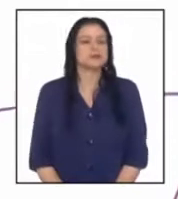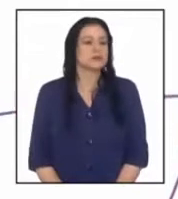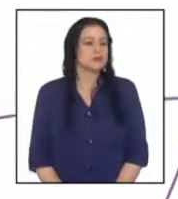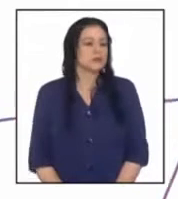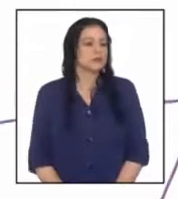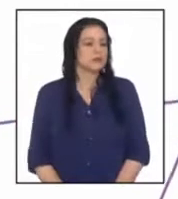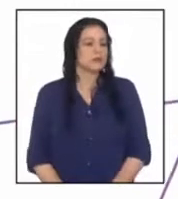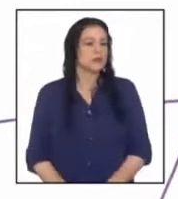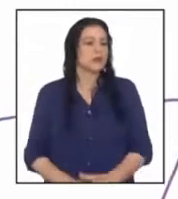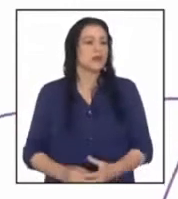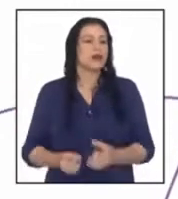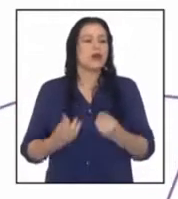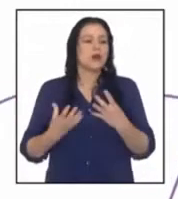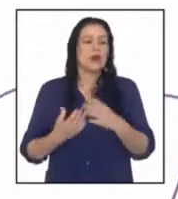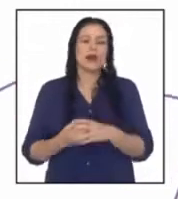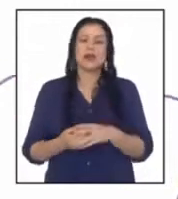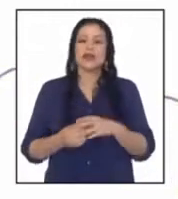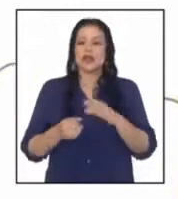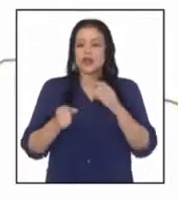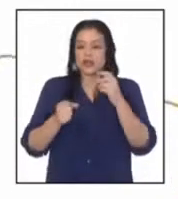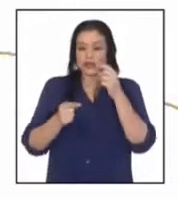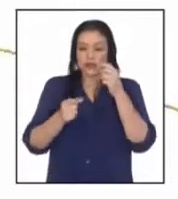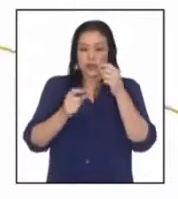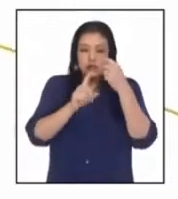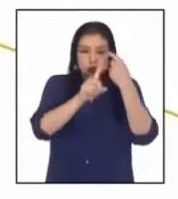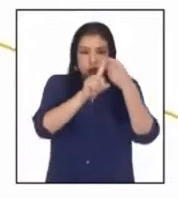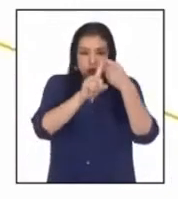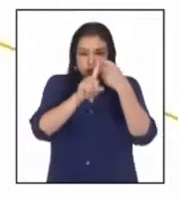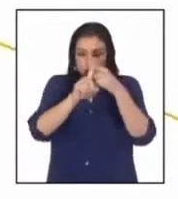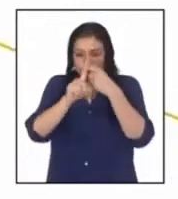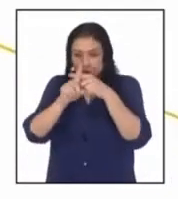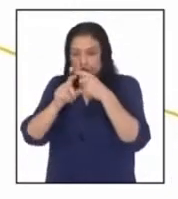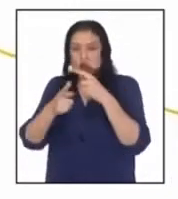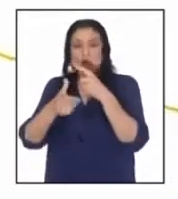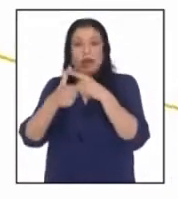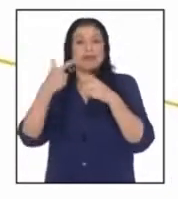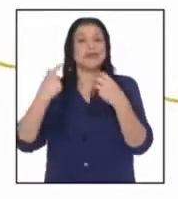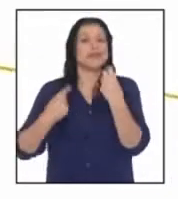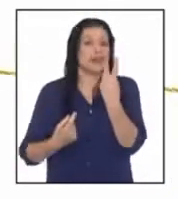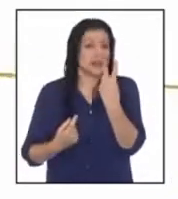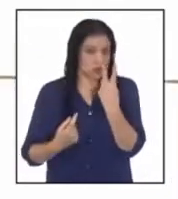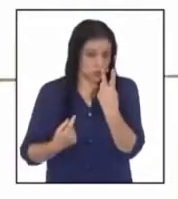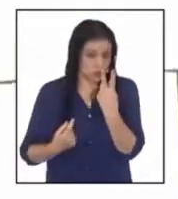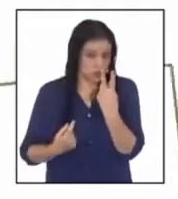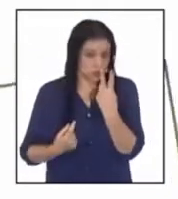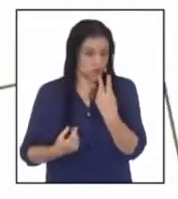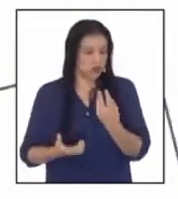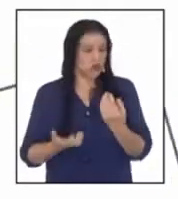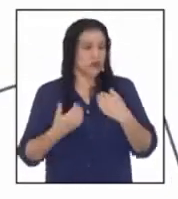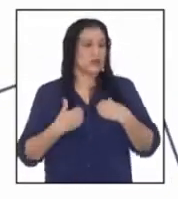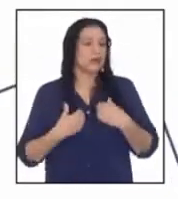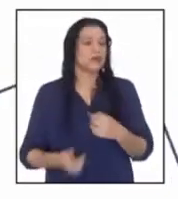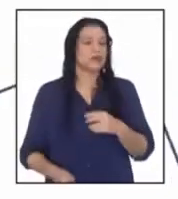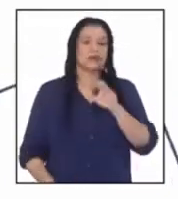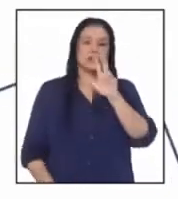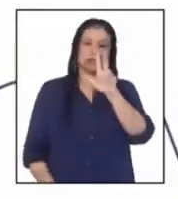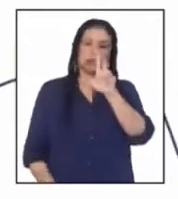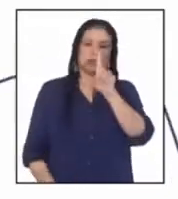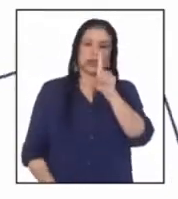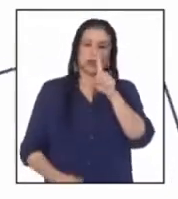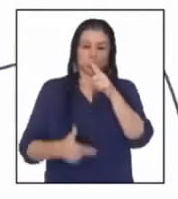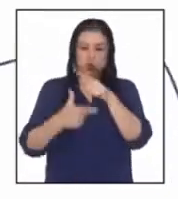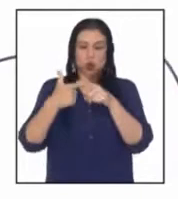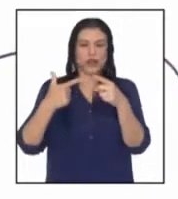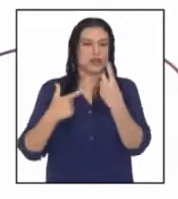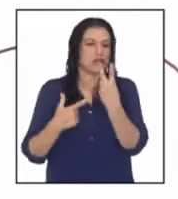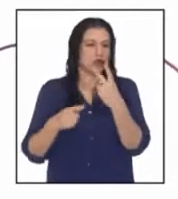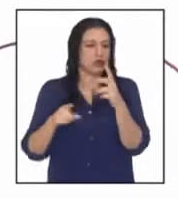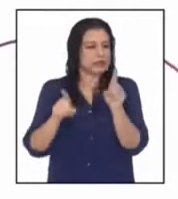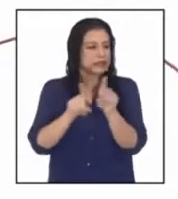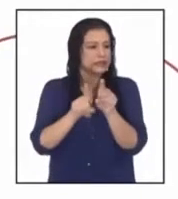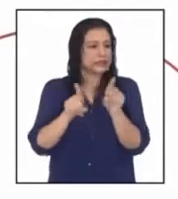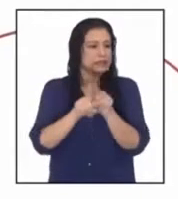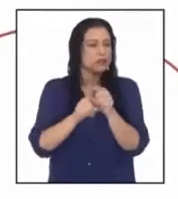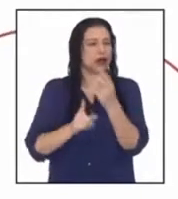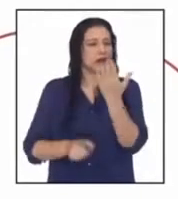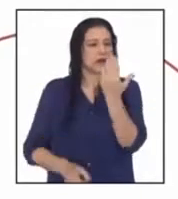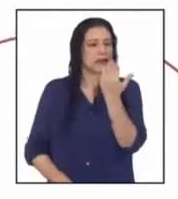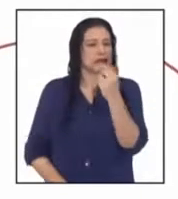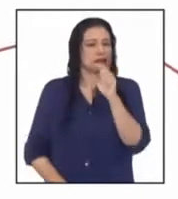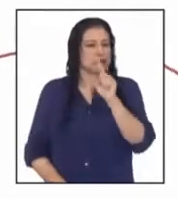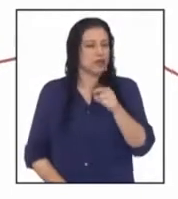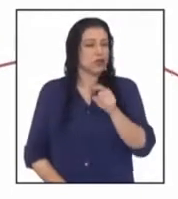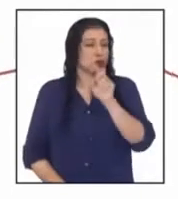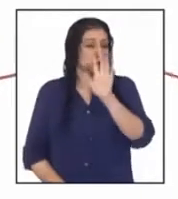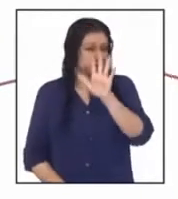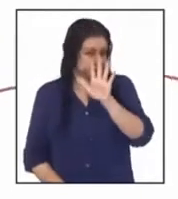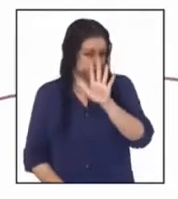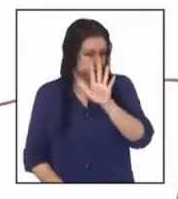dato central está dado por el total de datos dividido entre 2. En este caso tendríamos 31 entre 2, que es igual a